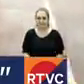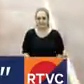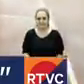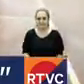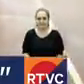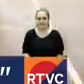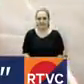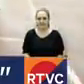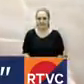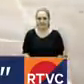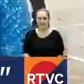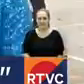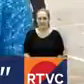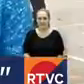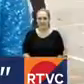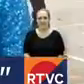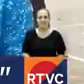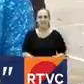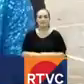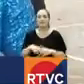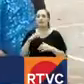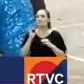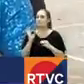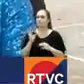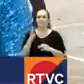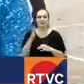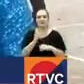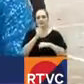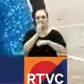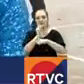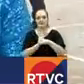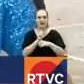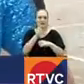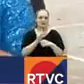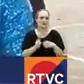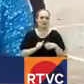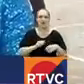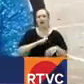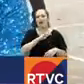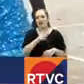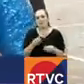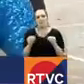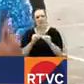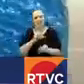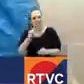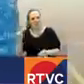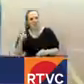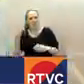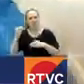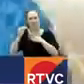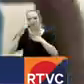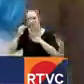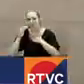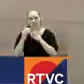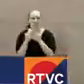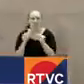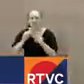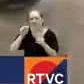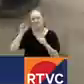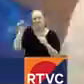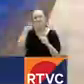Como fuerte y como base la salsa caleña, pero bailamos que son ritmos latinos como mambo, boleros.